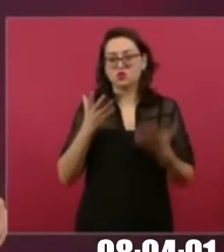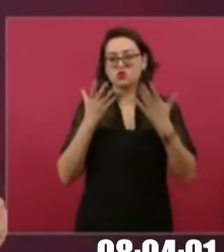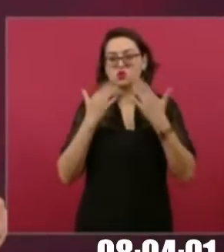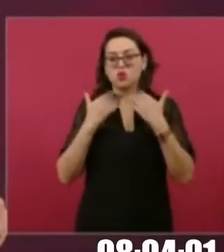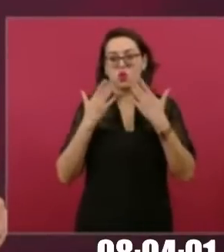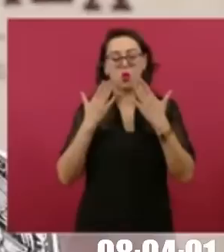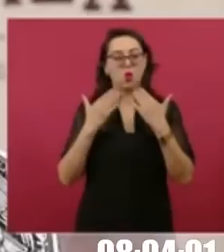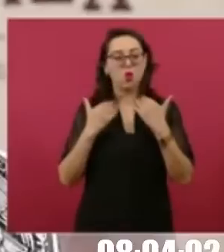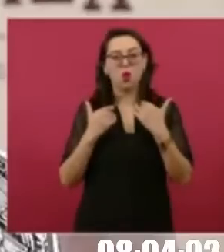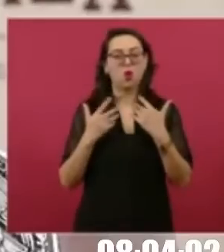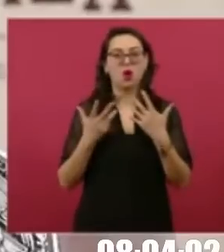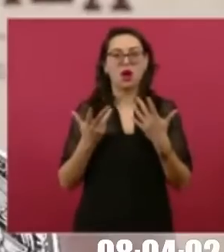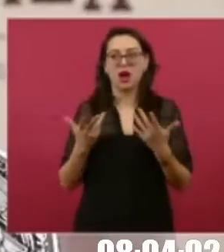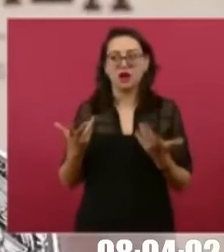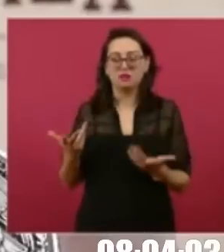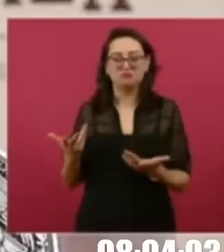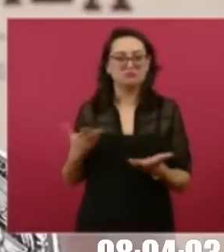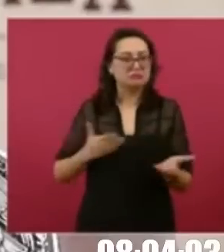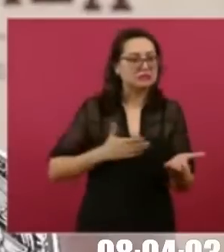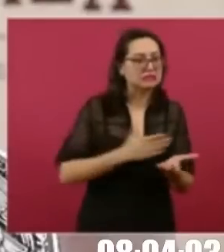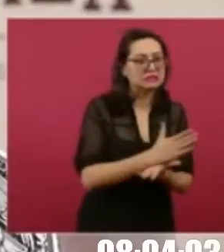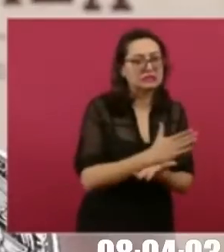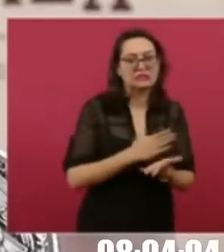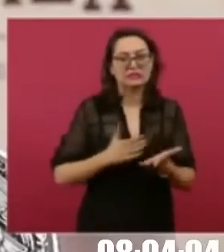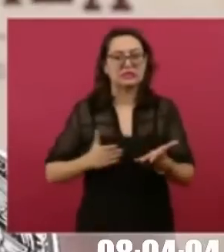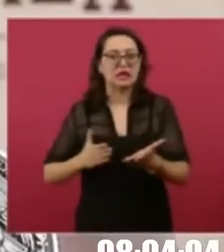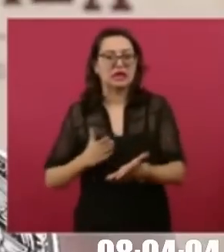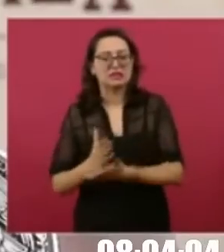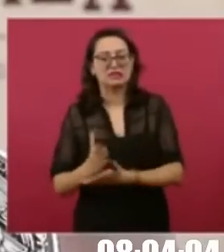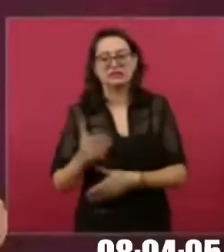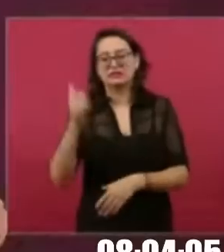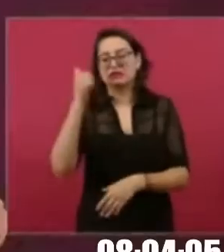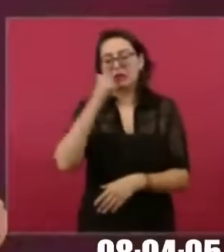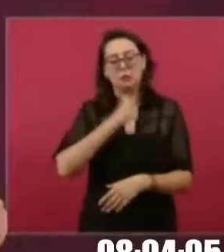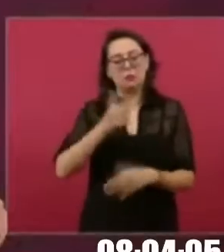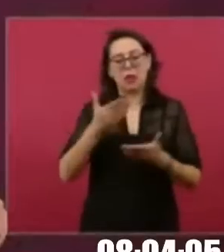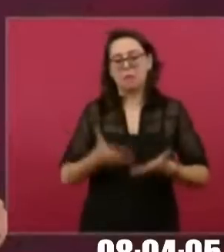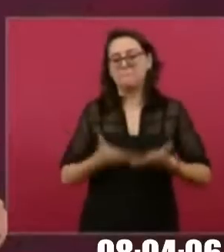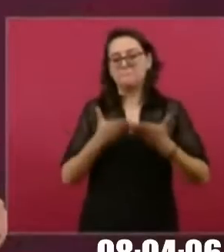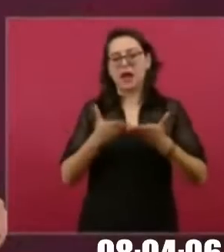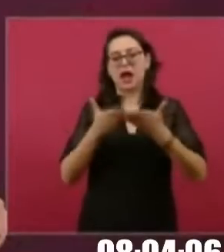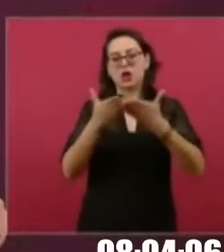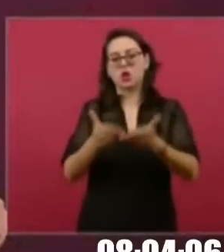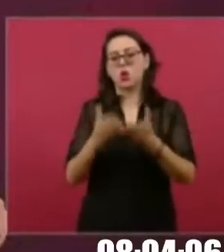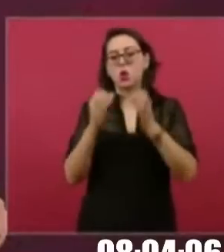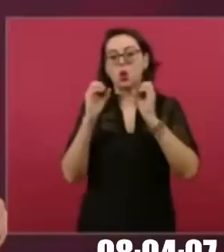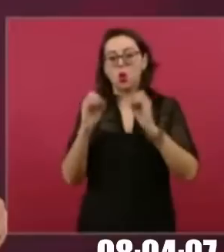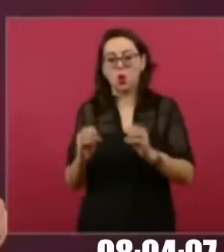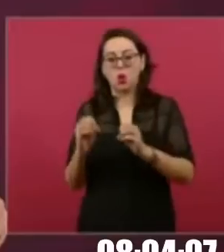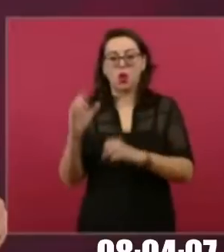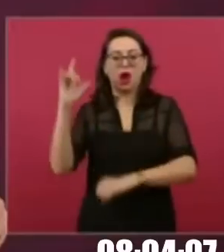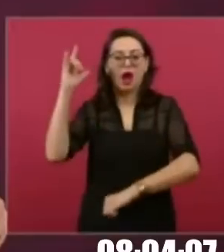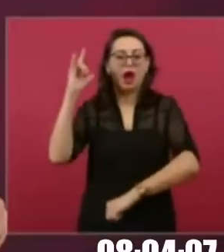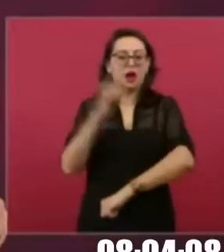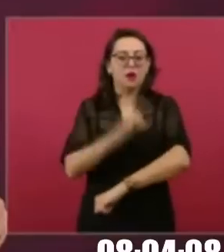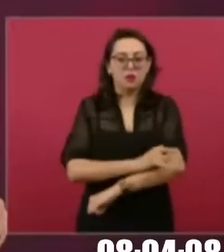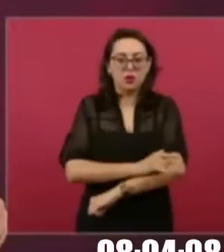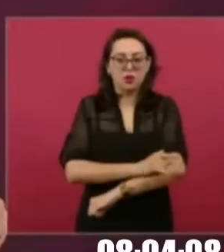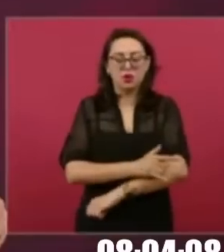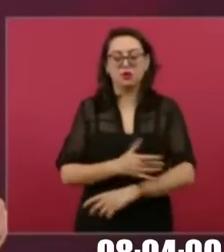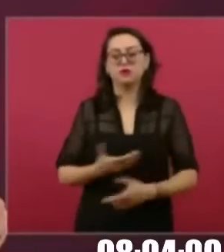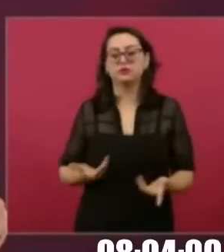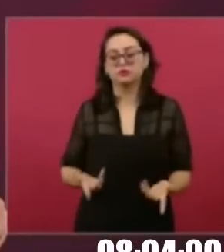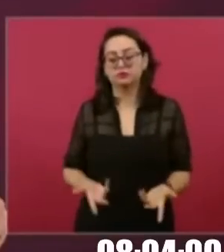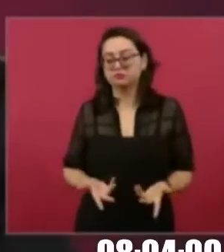dificultado mucho tiempo pero nosotros sin quiero reconocer el trabajo de este casi